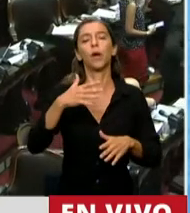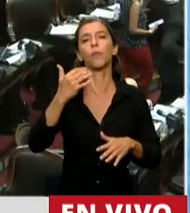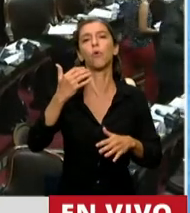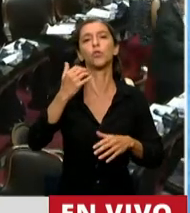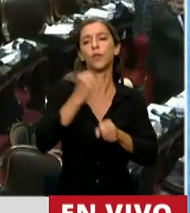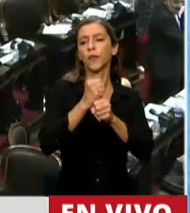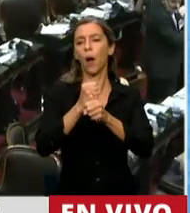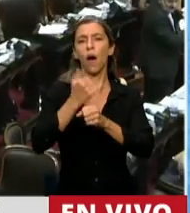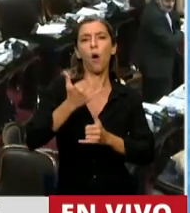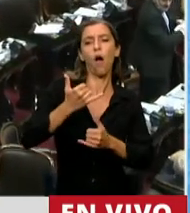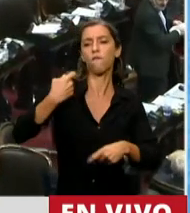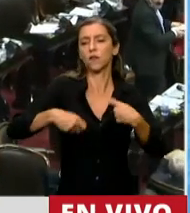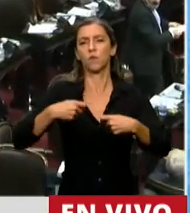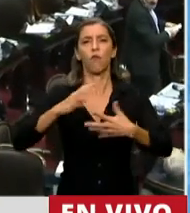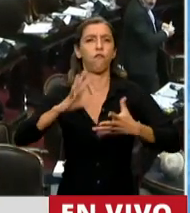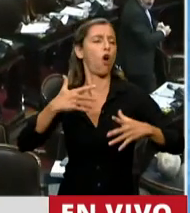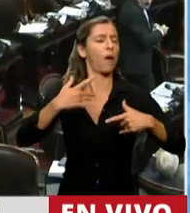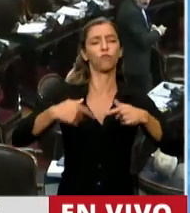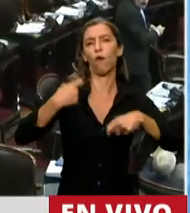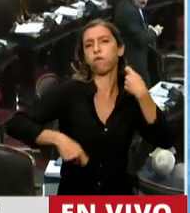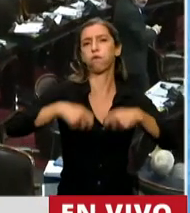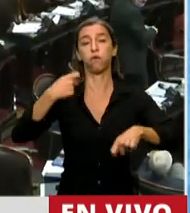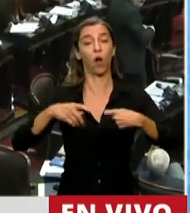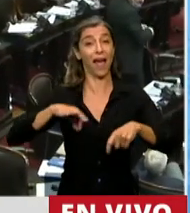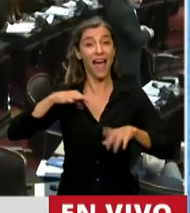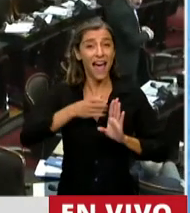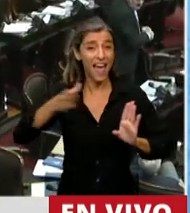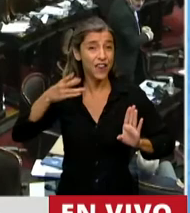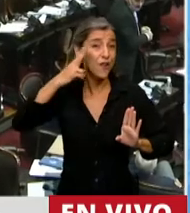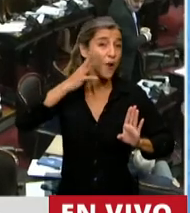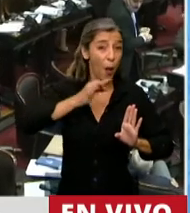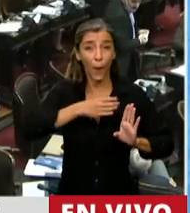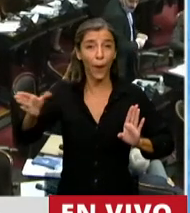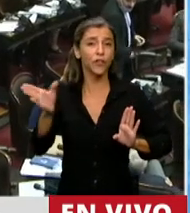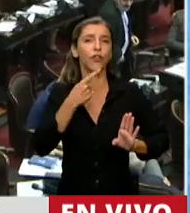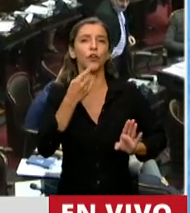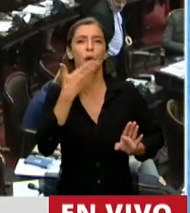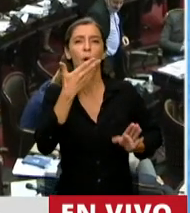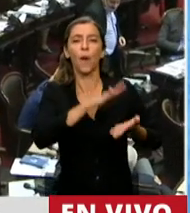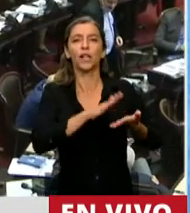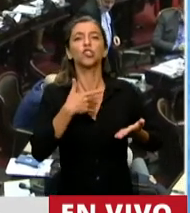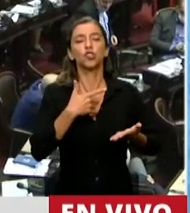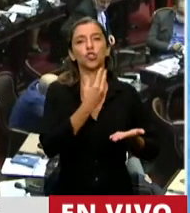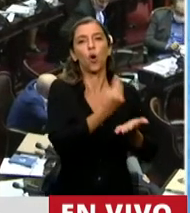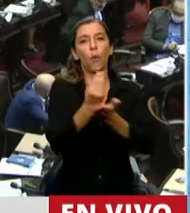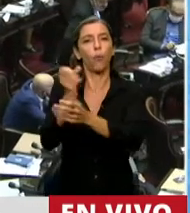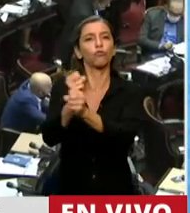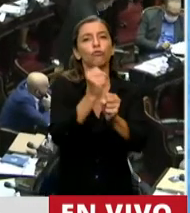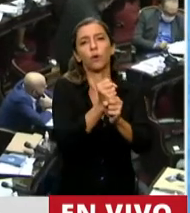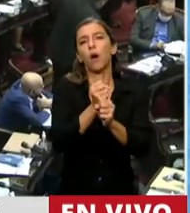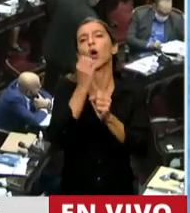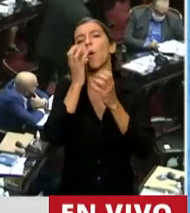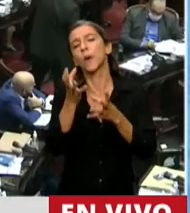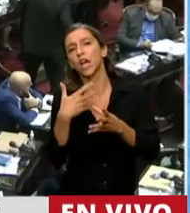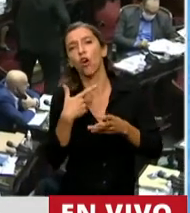anunció en la década del 90, flexibilizar las relaciones laborales, eso también iba a bajar el costo laboral, los empresarios